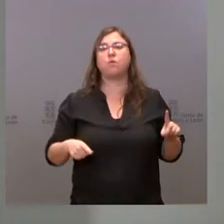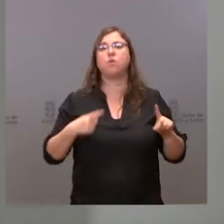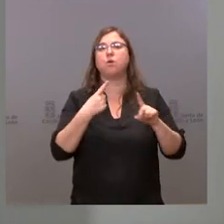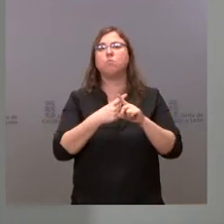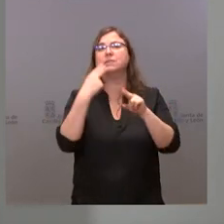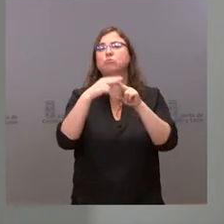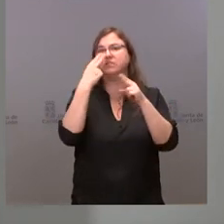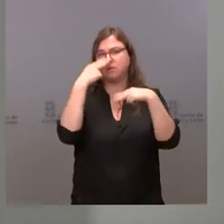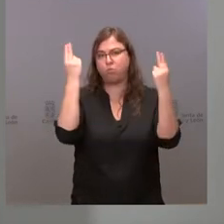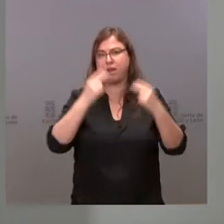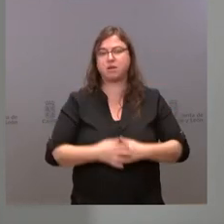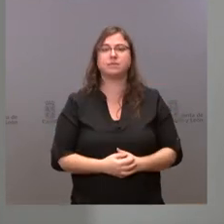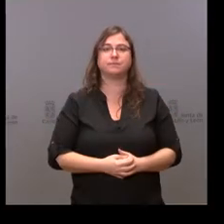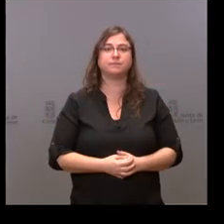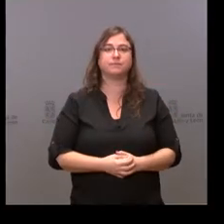públicas